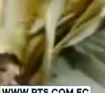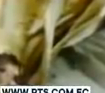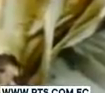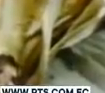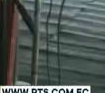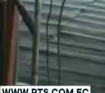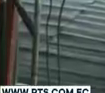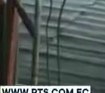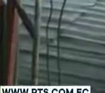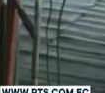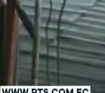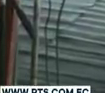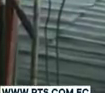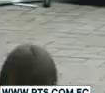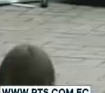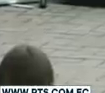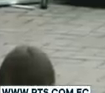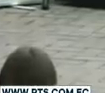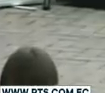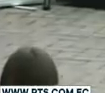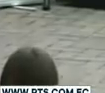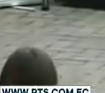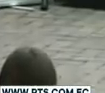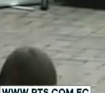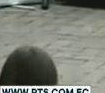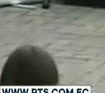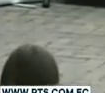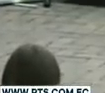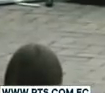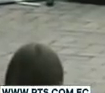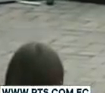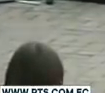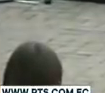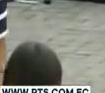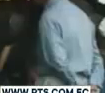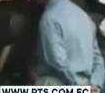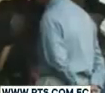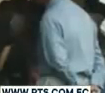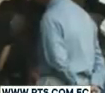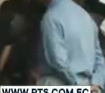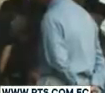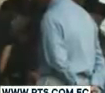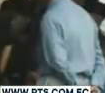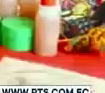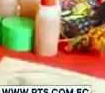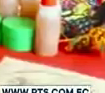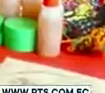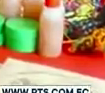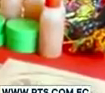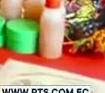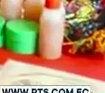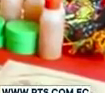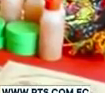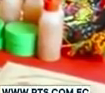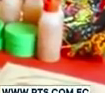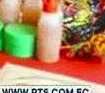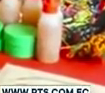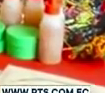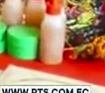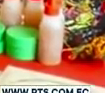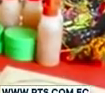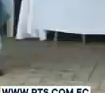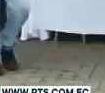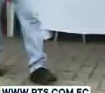Gastronomía, música, danza, medicina ancestral y mucho más fue expuesto en la explanada del recinto ferial de Santo Domingo durante el